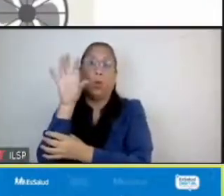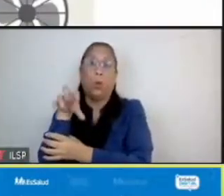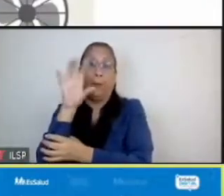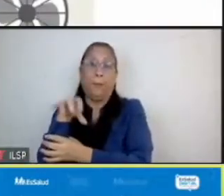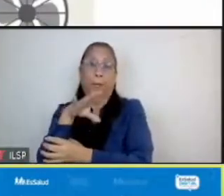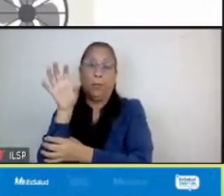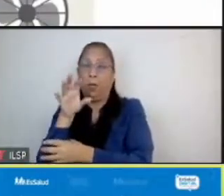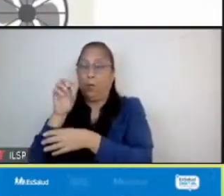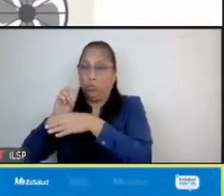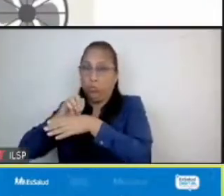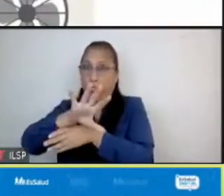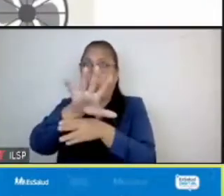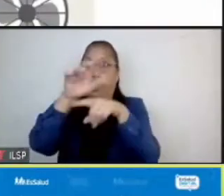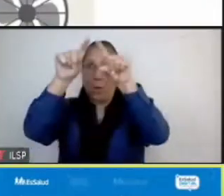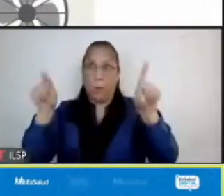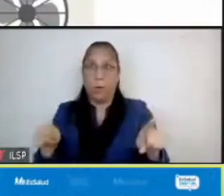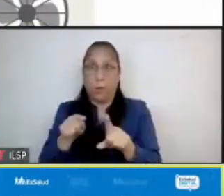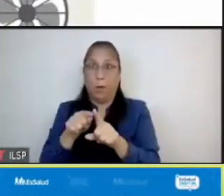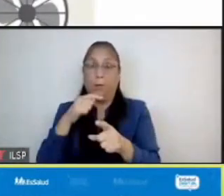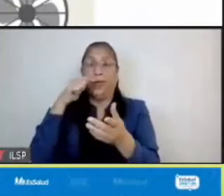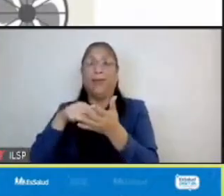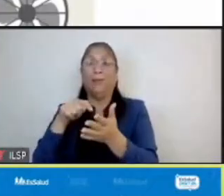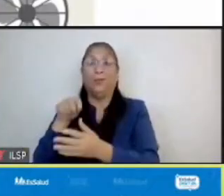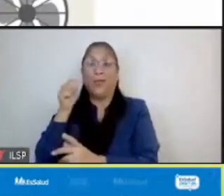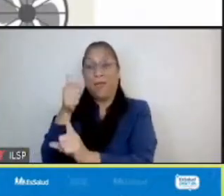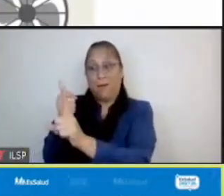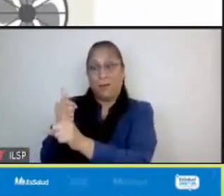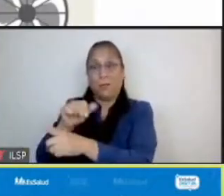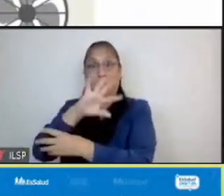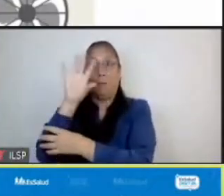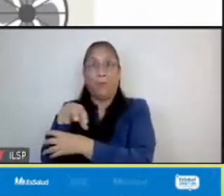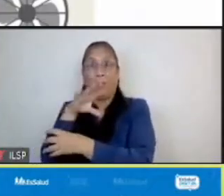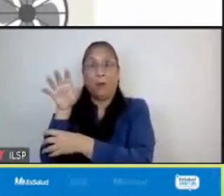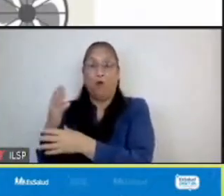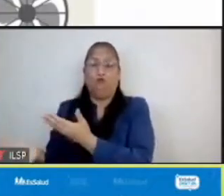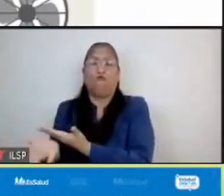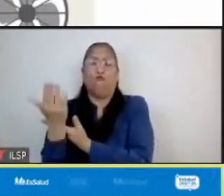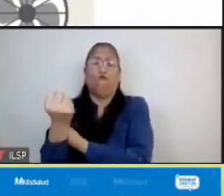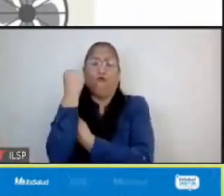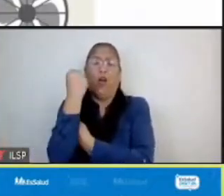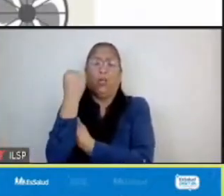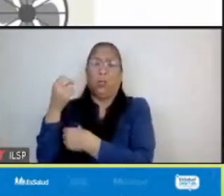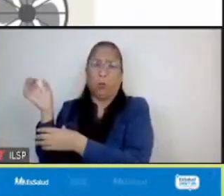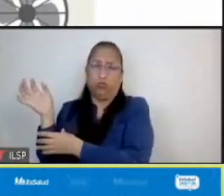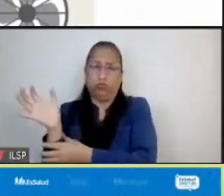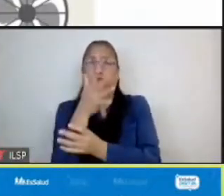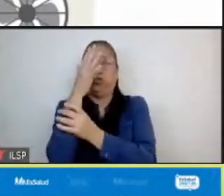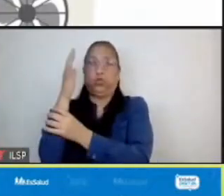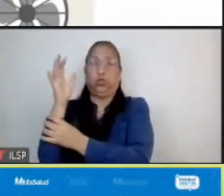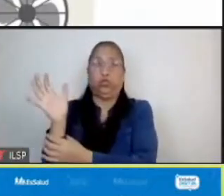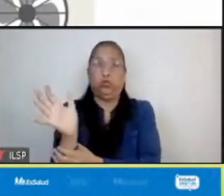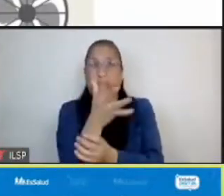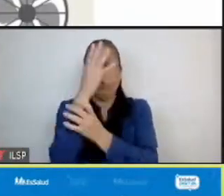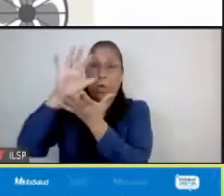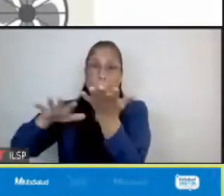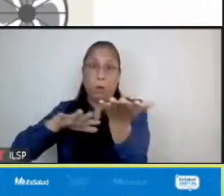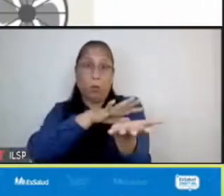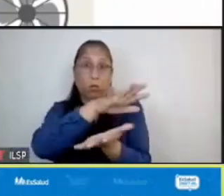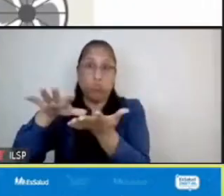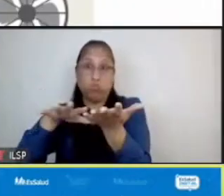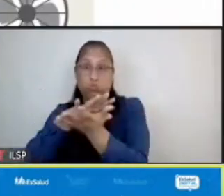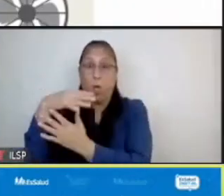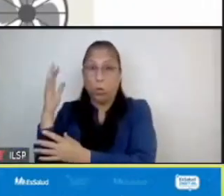ventana. Entonces, haces que el ventilador sea la fuerza de aire como que ingresas. Entonces, el ventilador moviliza el aire que está dentro del ambiente y